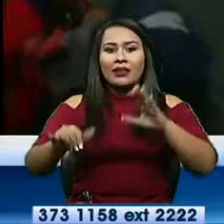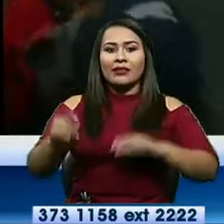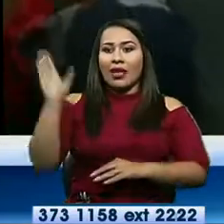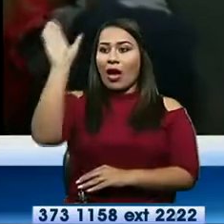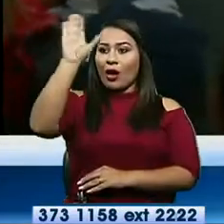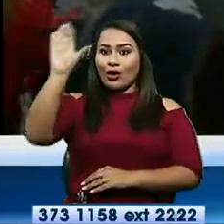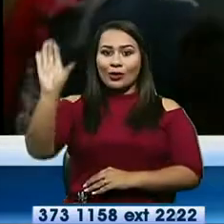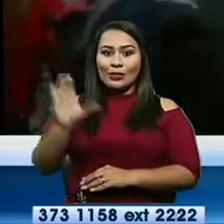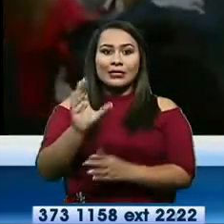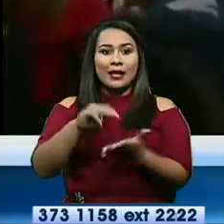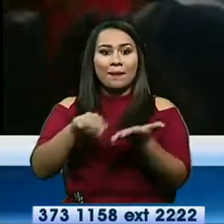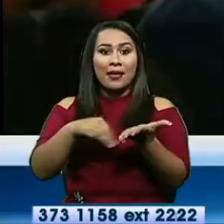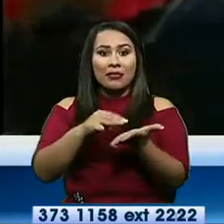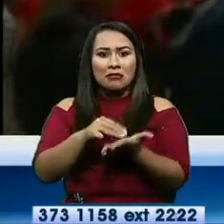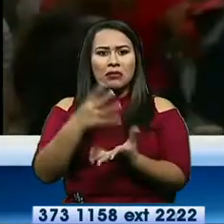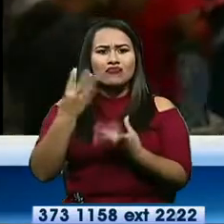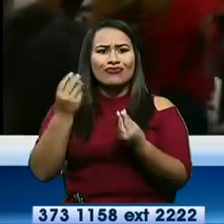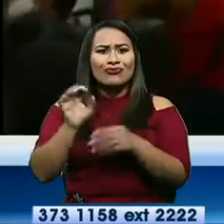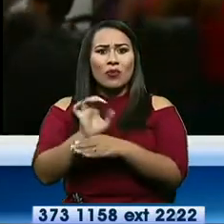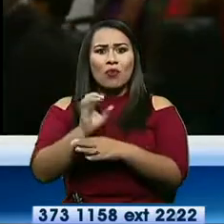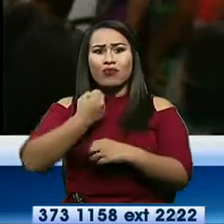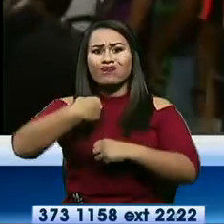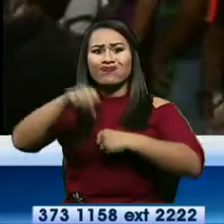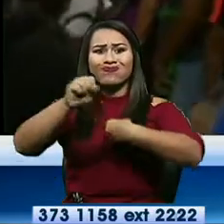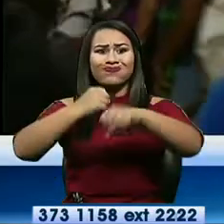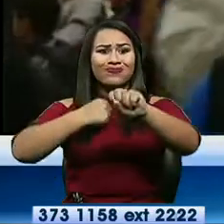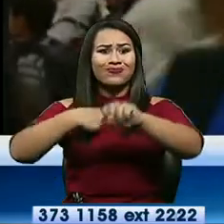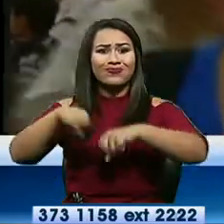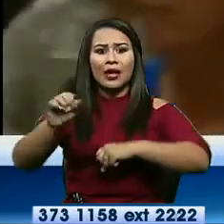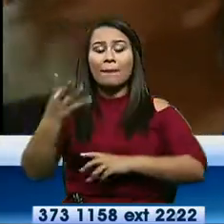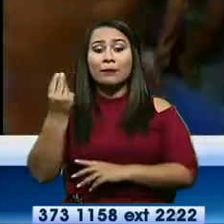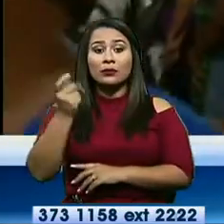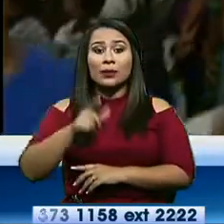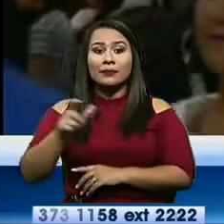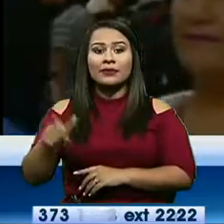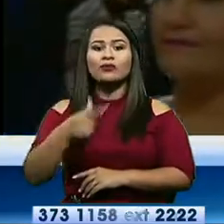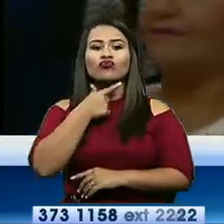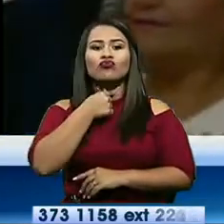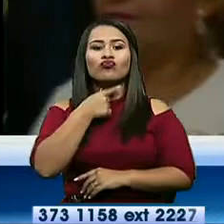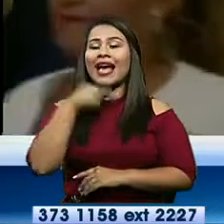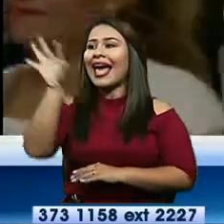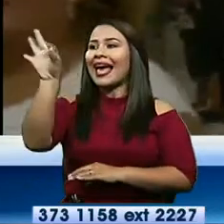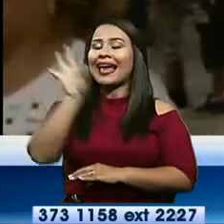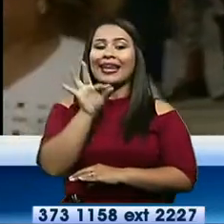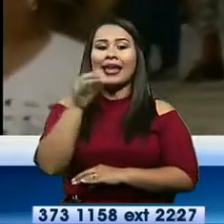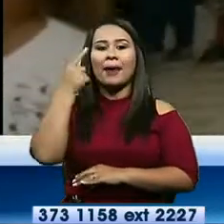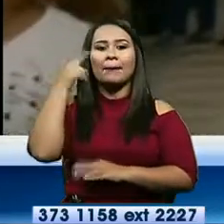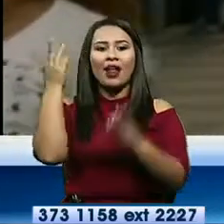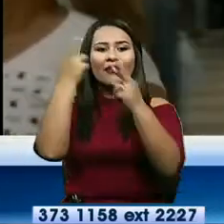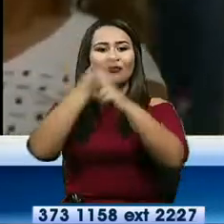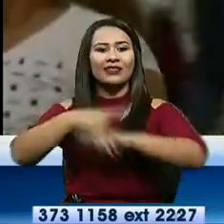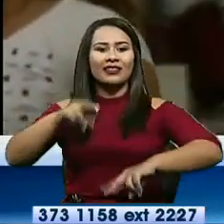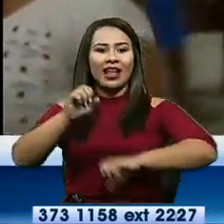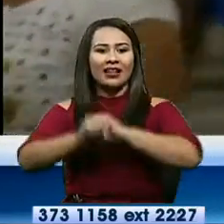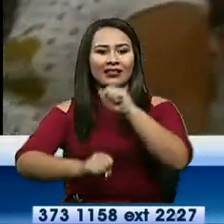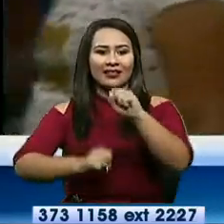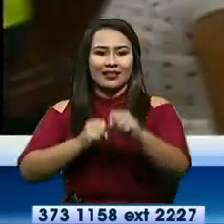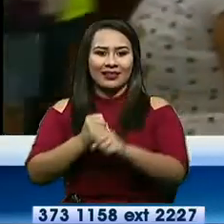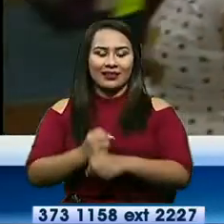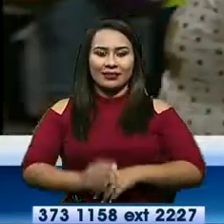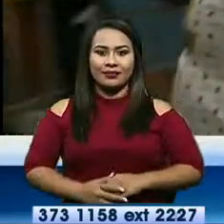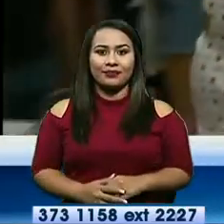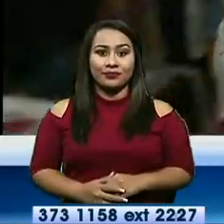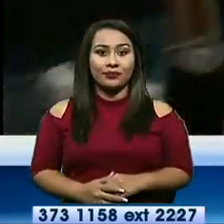del Ecuador, lo que nosotros por lo menos hemos constatado que las personas han elegido para, lógicamente, pasar este feriado de fin de año. Vamos a